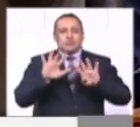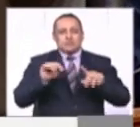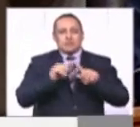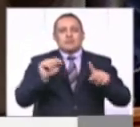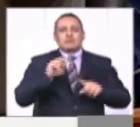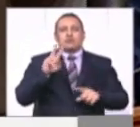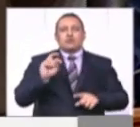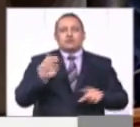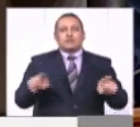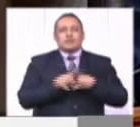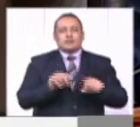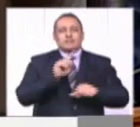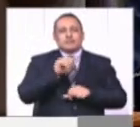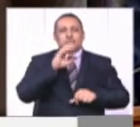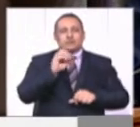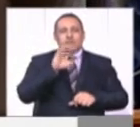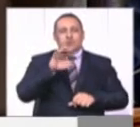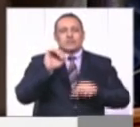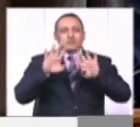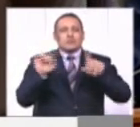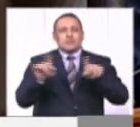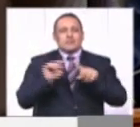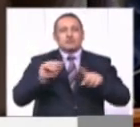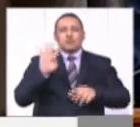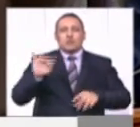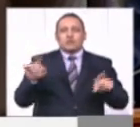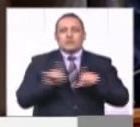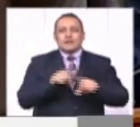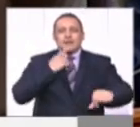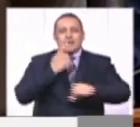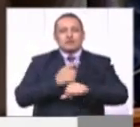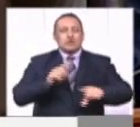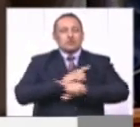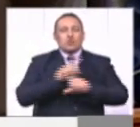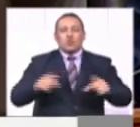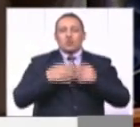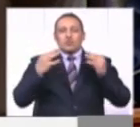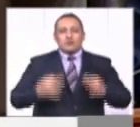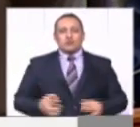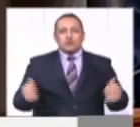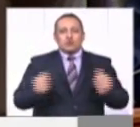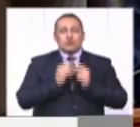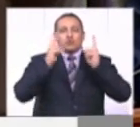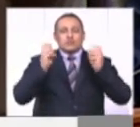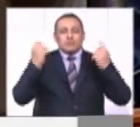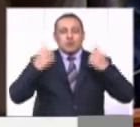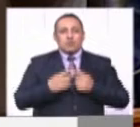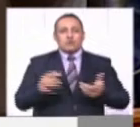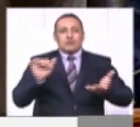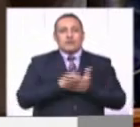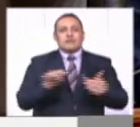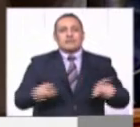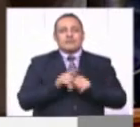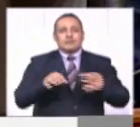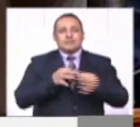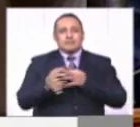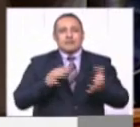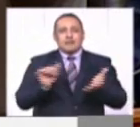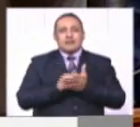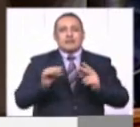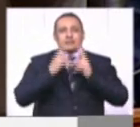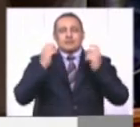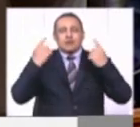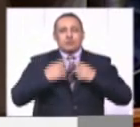y 159 inciso 4 dado que la denuncia no ha cumplido con el criterio referido a que se refiera a hechos que